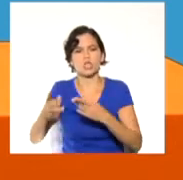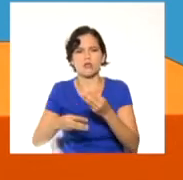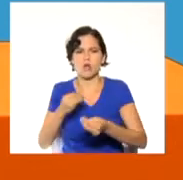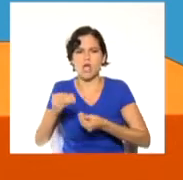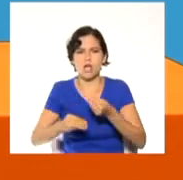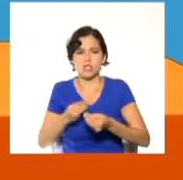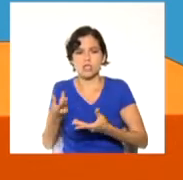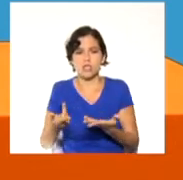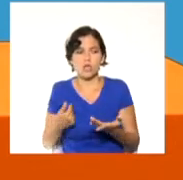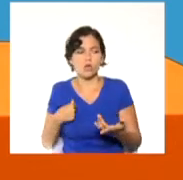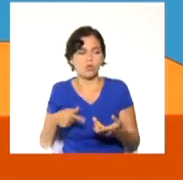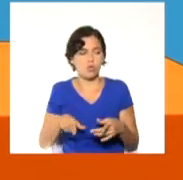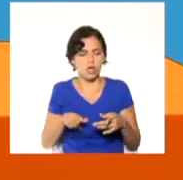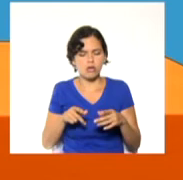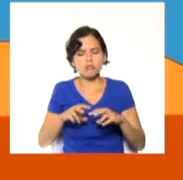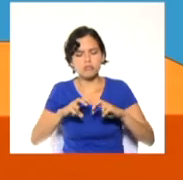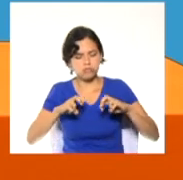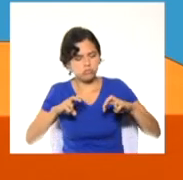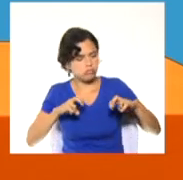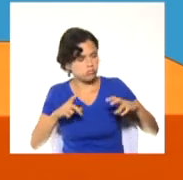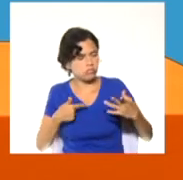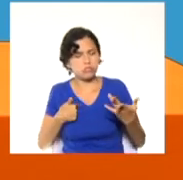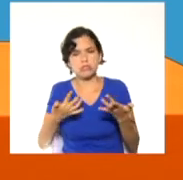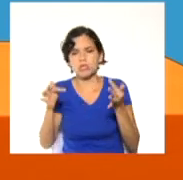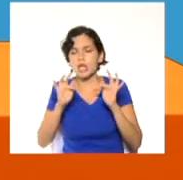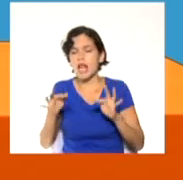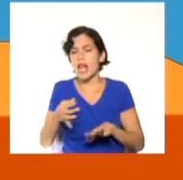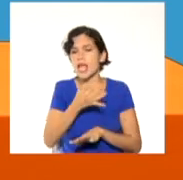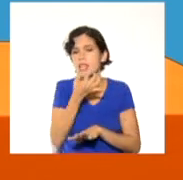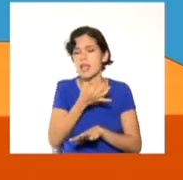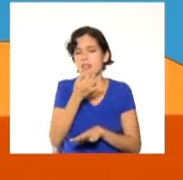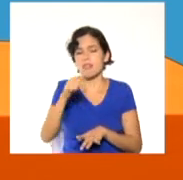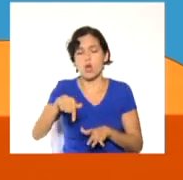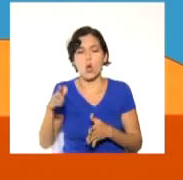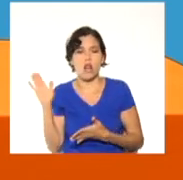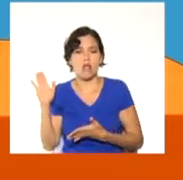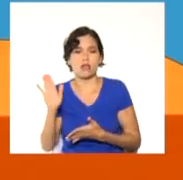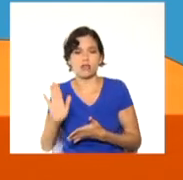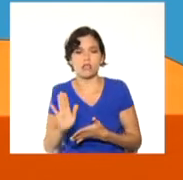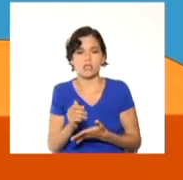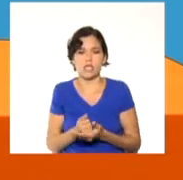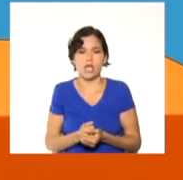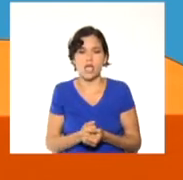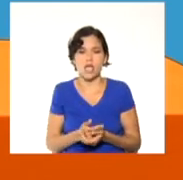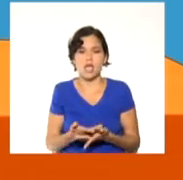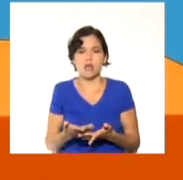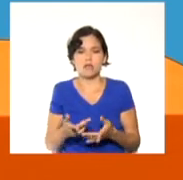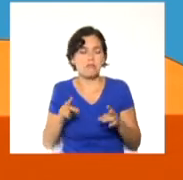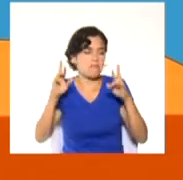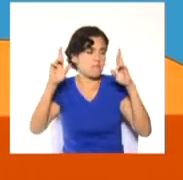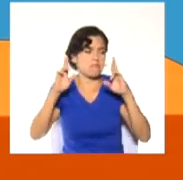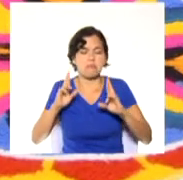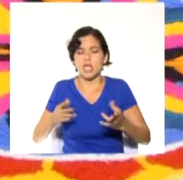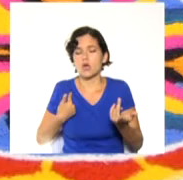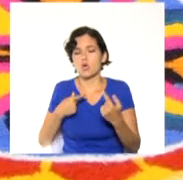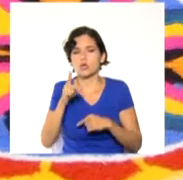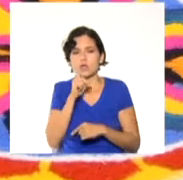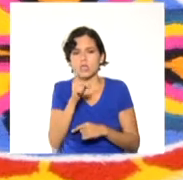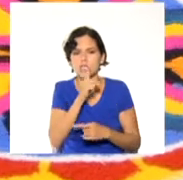buen diagnóstico. Por esa razón, en la tarde de hoy les traje un simple recurso que se